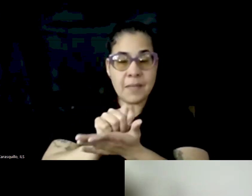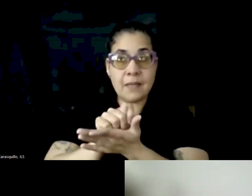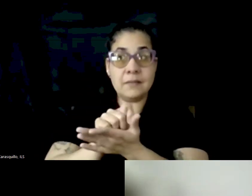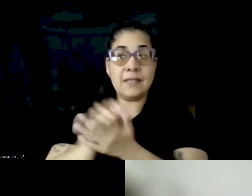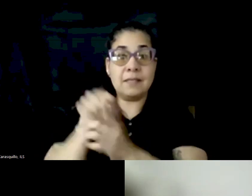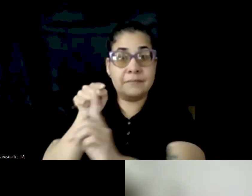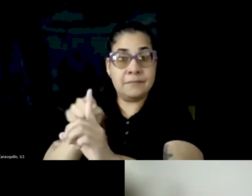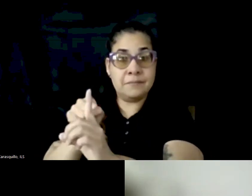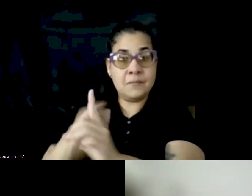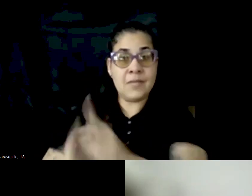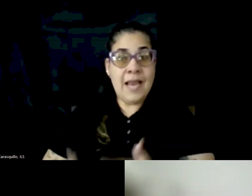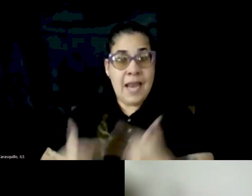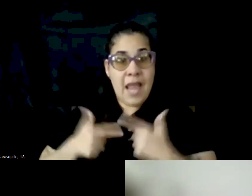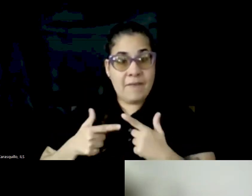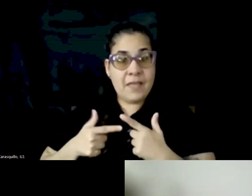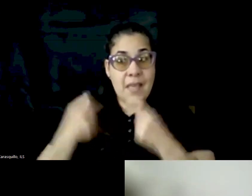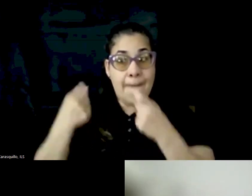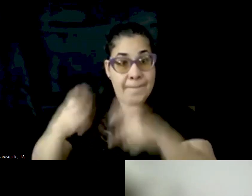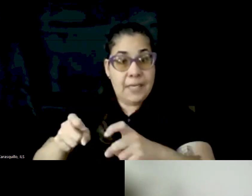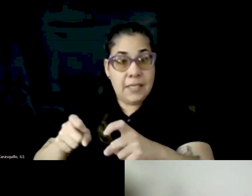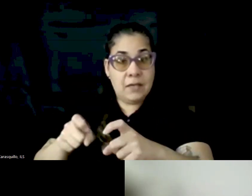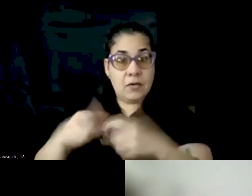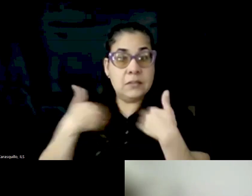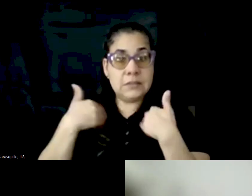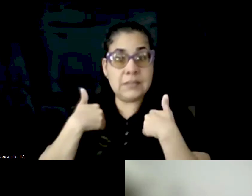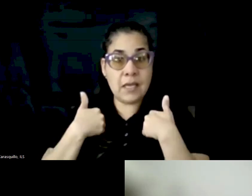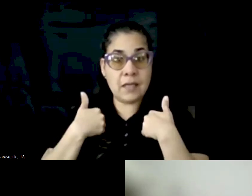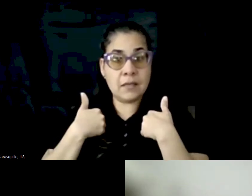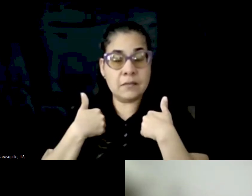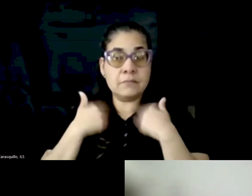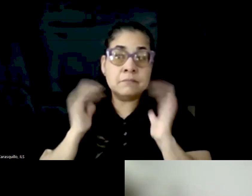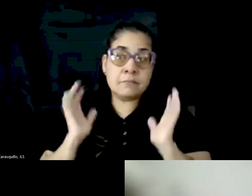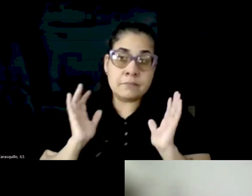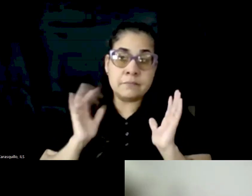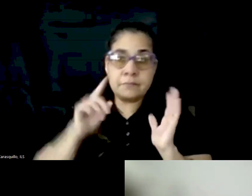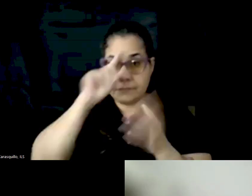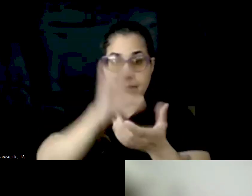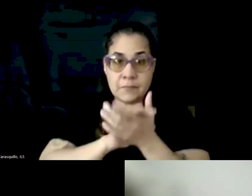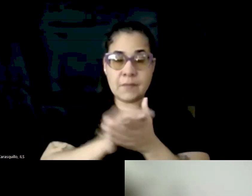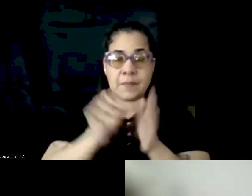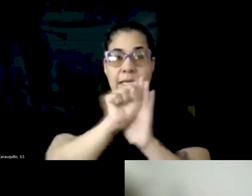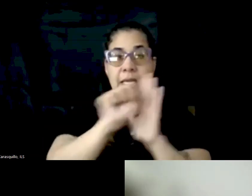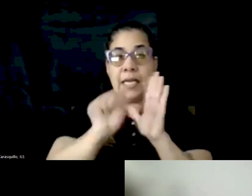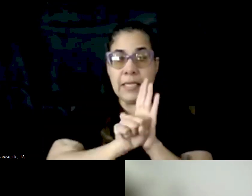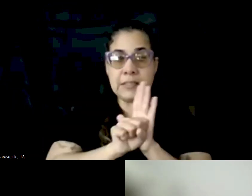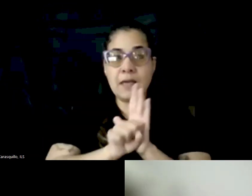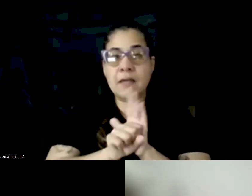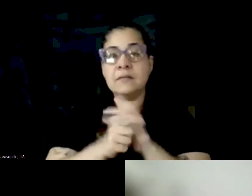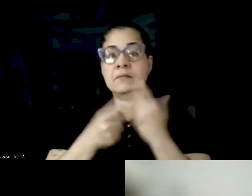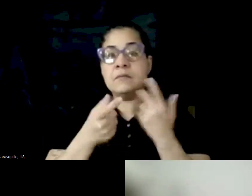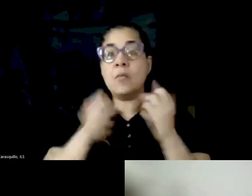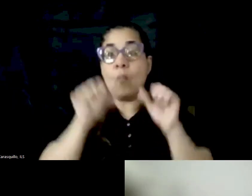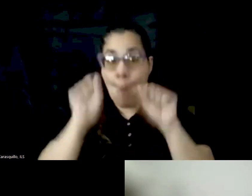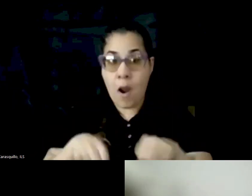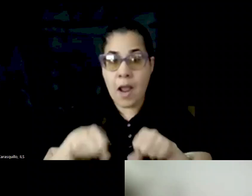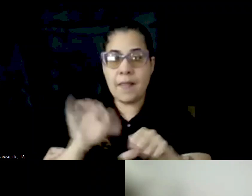paciente esté en peligro, se entiende de que el Estado pueda incluso asumir la custodia